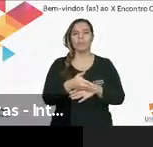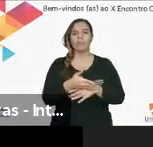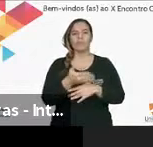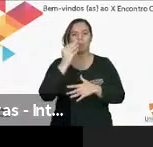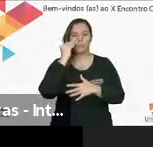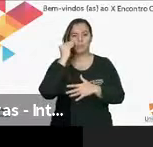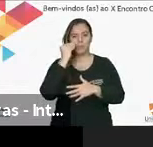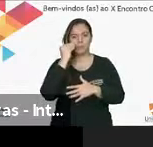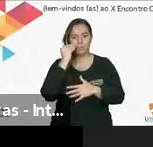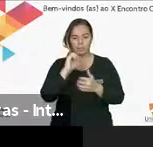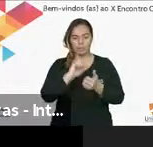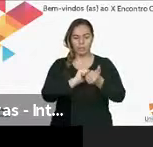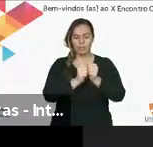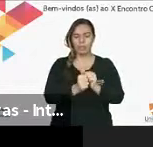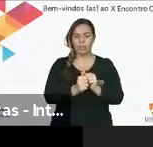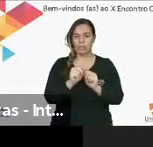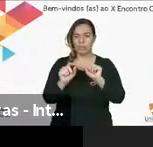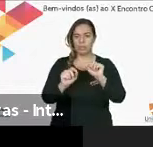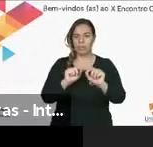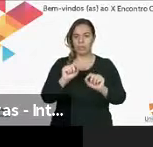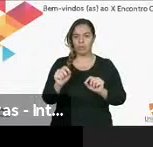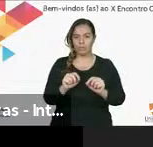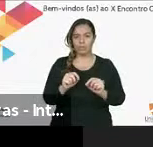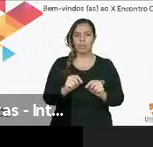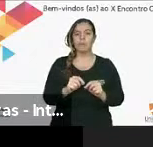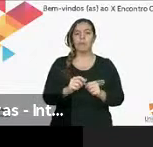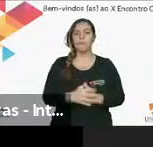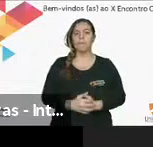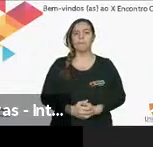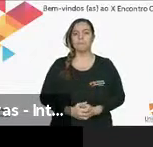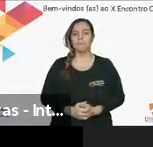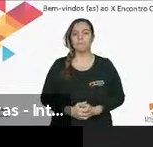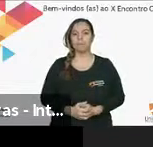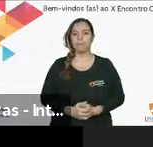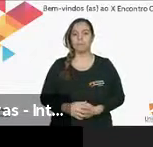es adecuado a la sobrevida de ese bicho, porque es cuando este